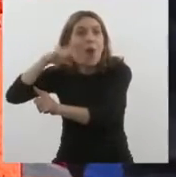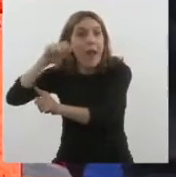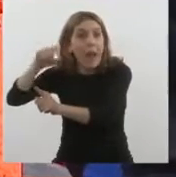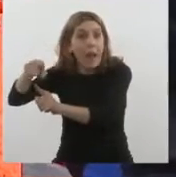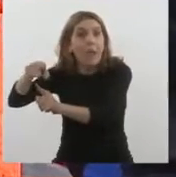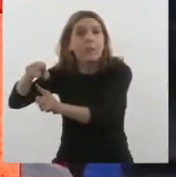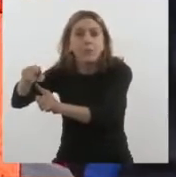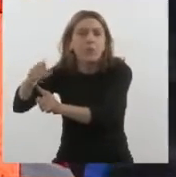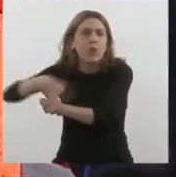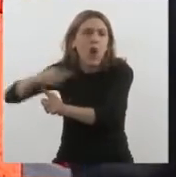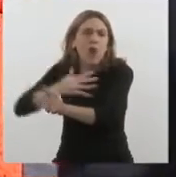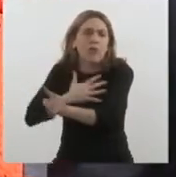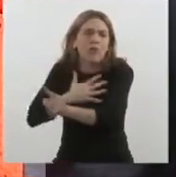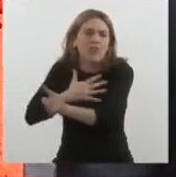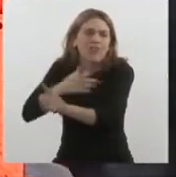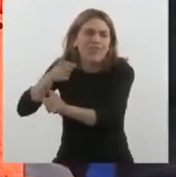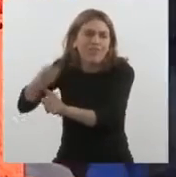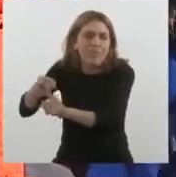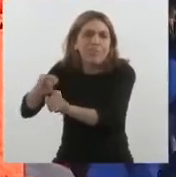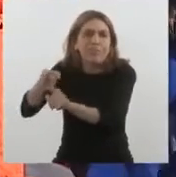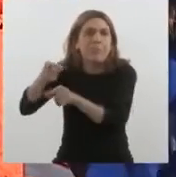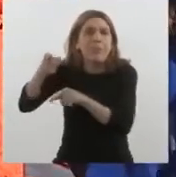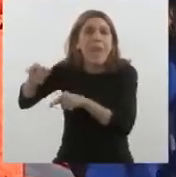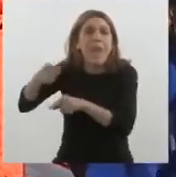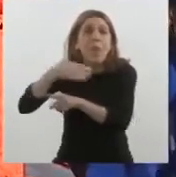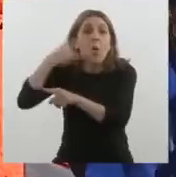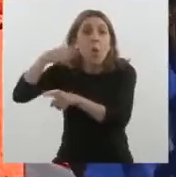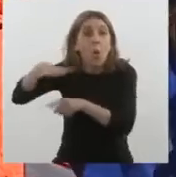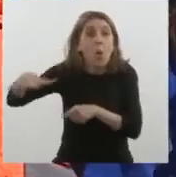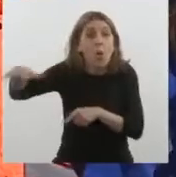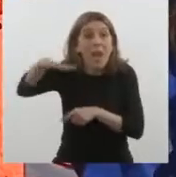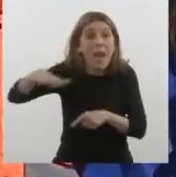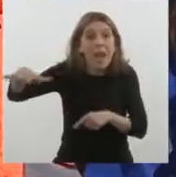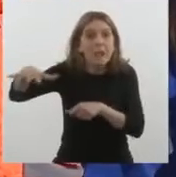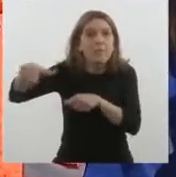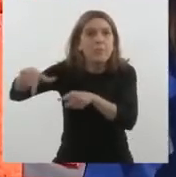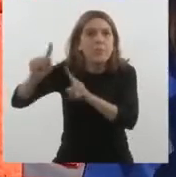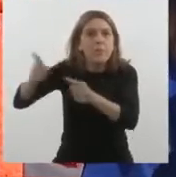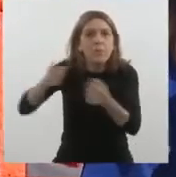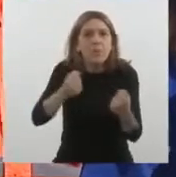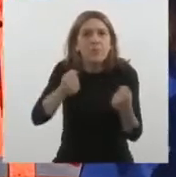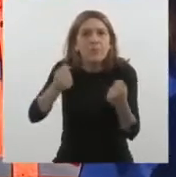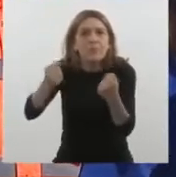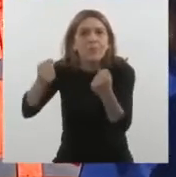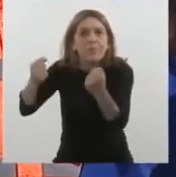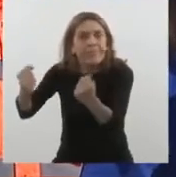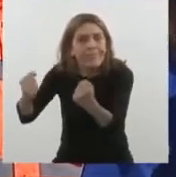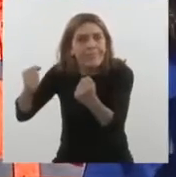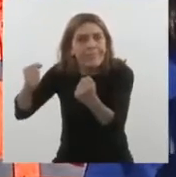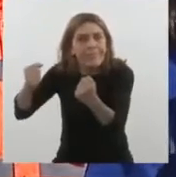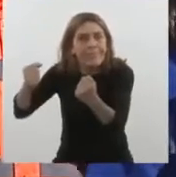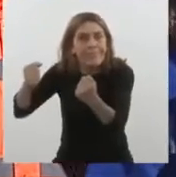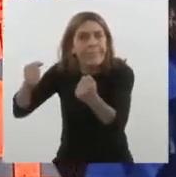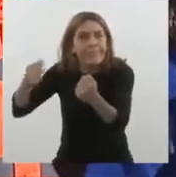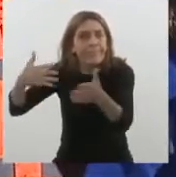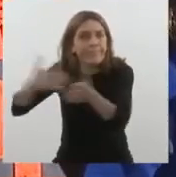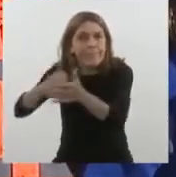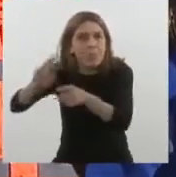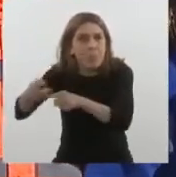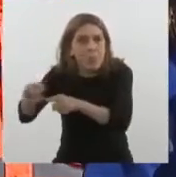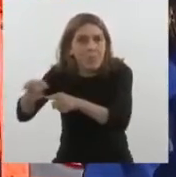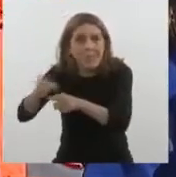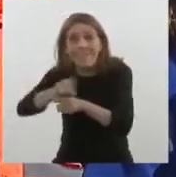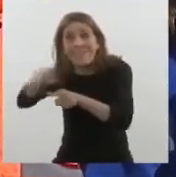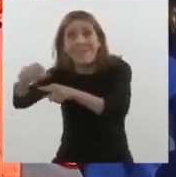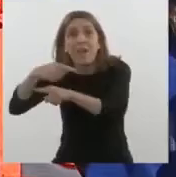enormemente y que encontró precisamente en este lugar el fin de sus días. Y por lo tanto es una obra que